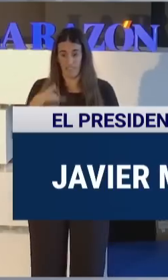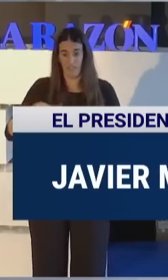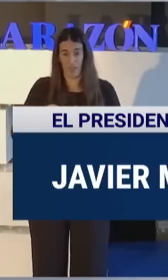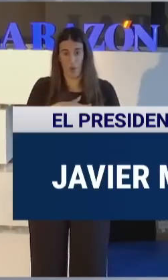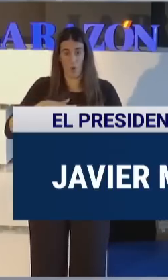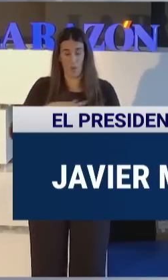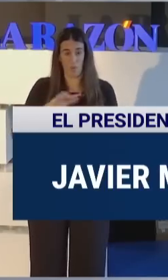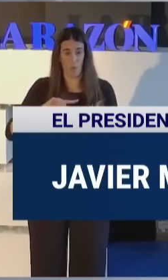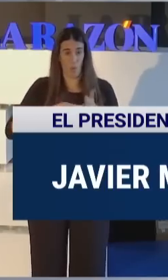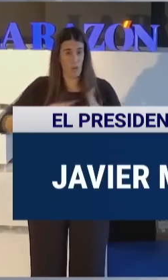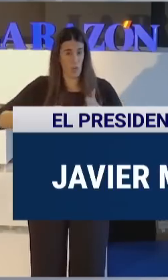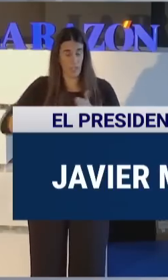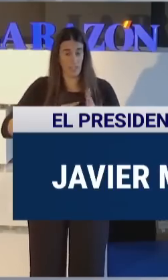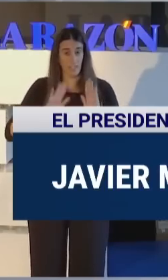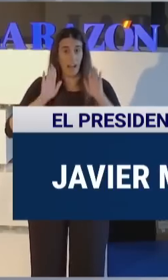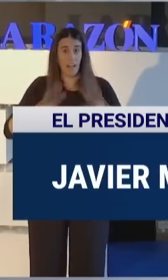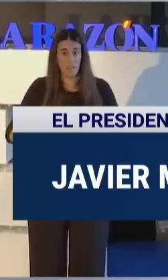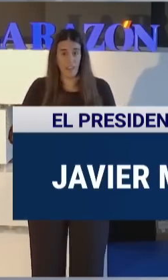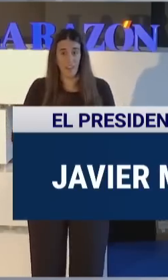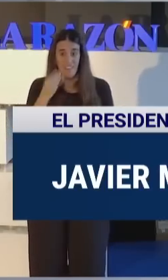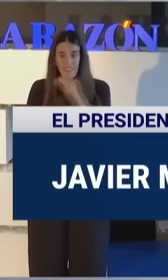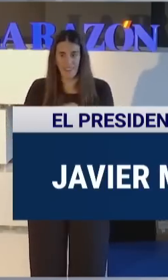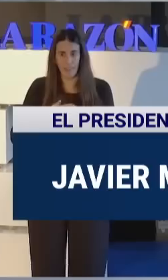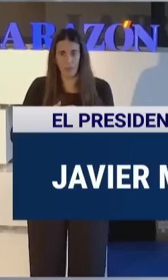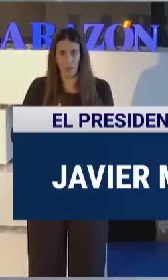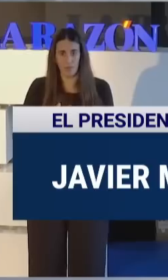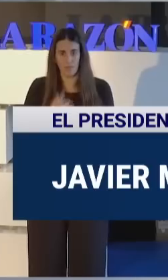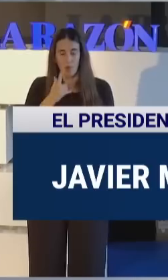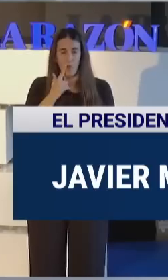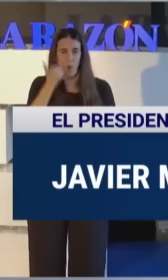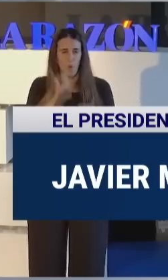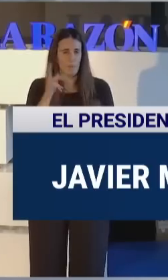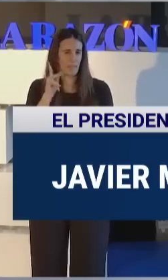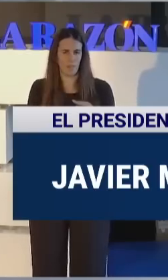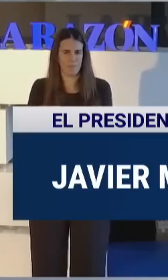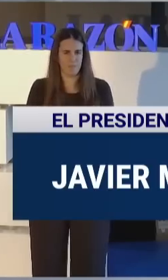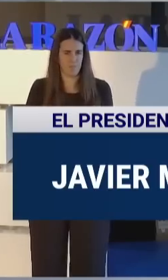de Buenos Aires salió a cooptar sellos para que nosotros no pudiéramos competir.